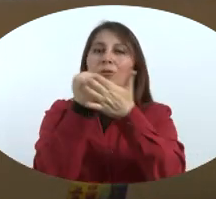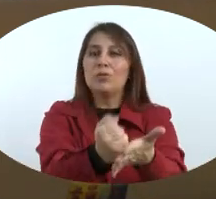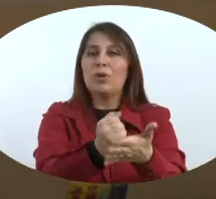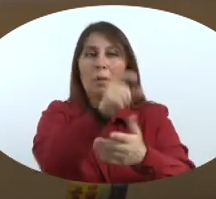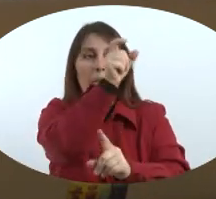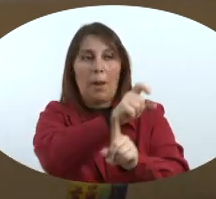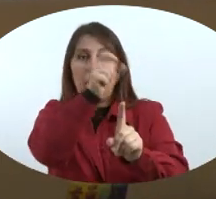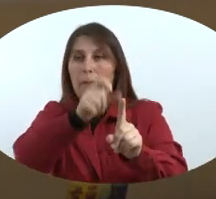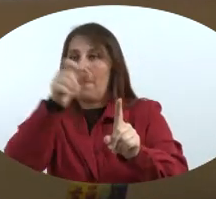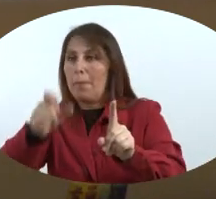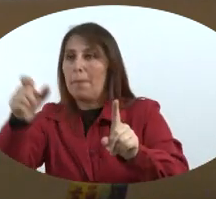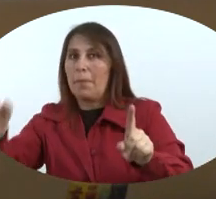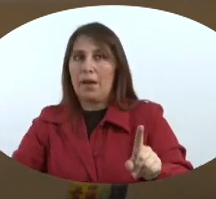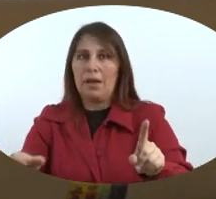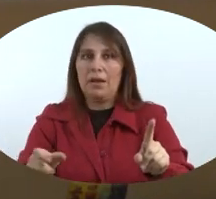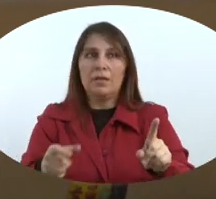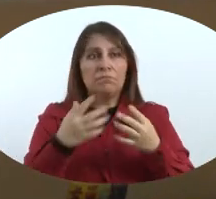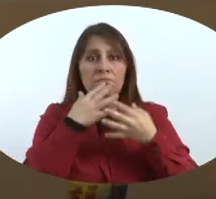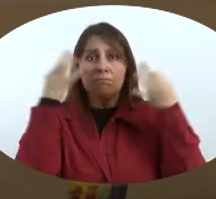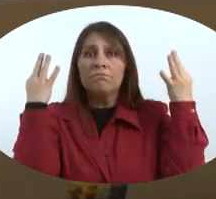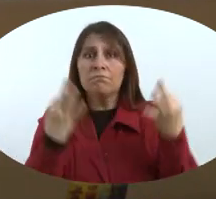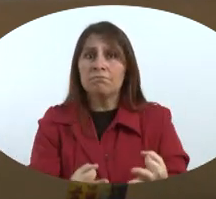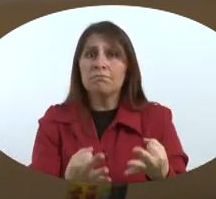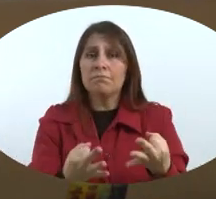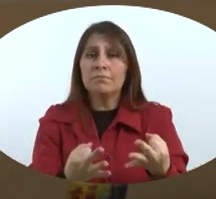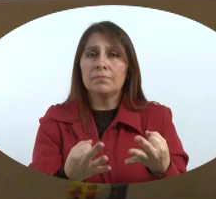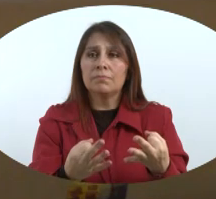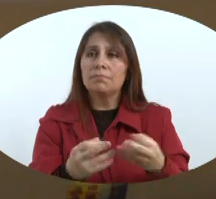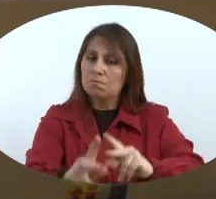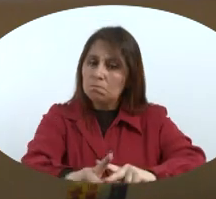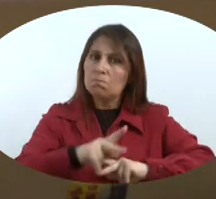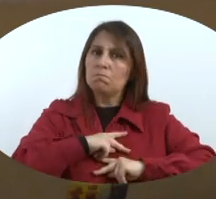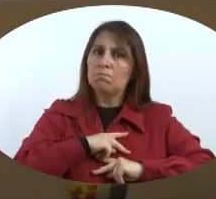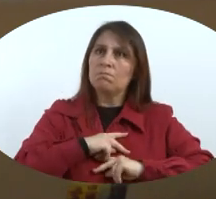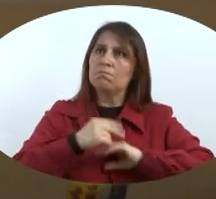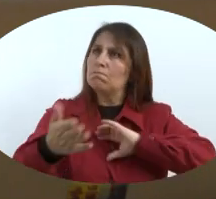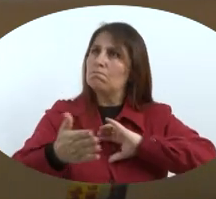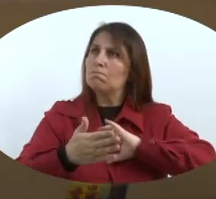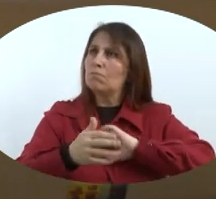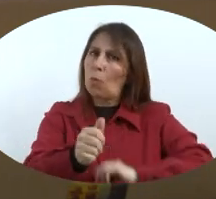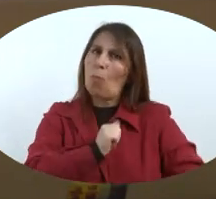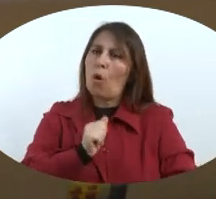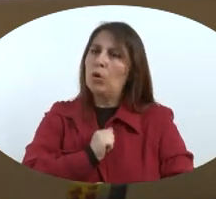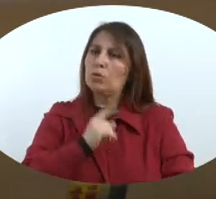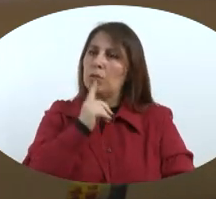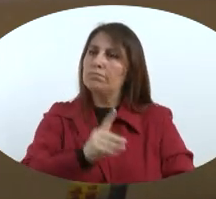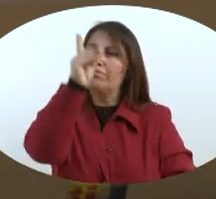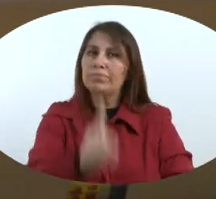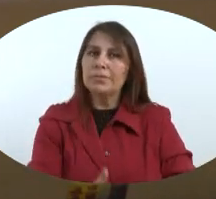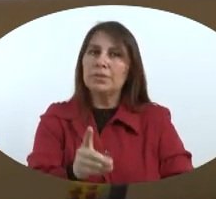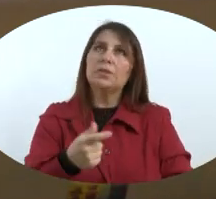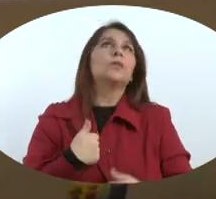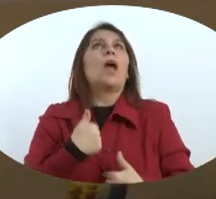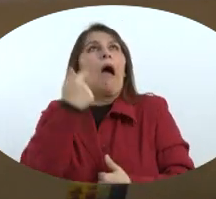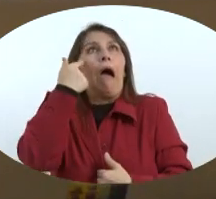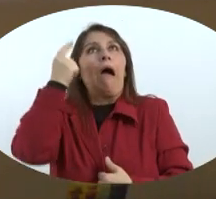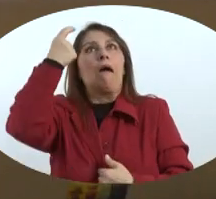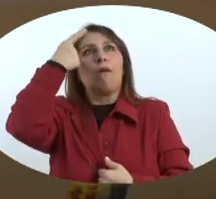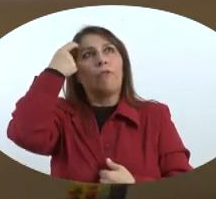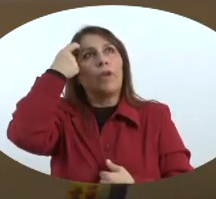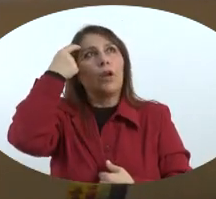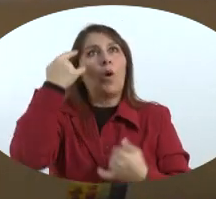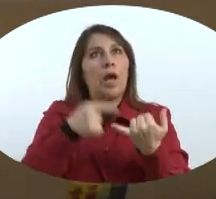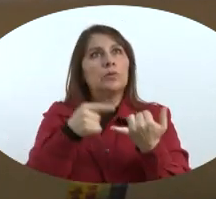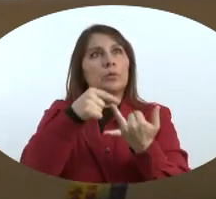los individuos oa los sujetos realmente ser auto determinante ser un gobierno de sí pues que